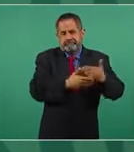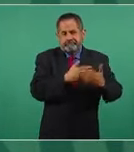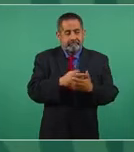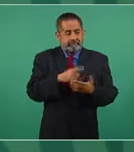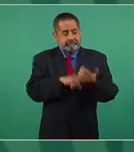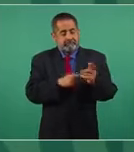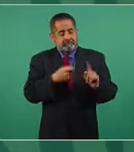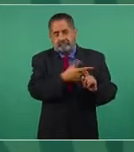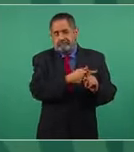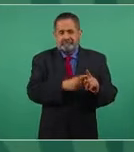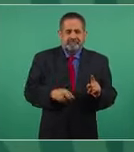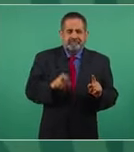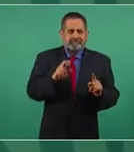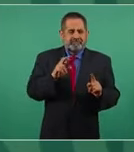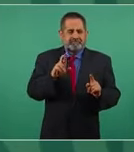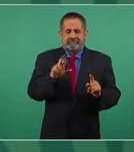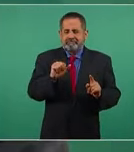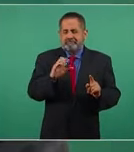racista.